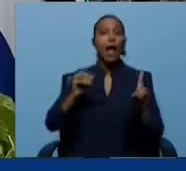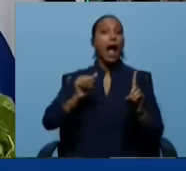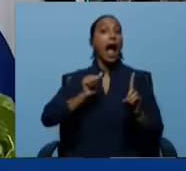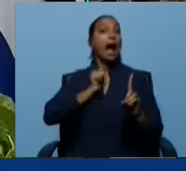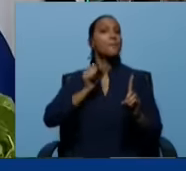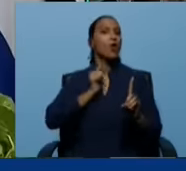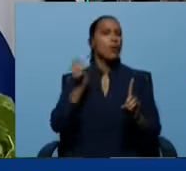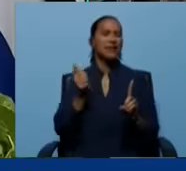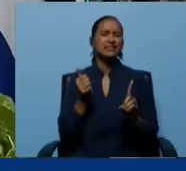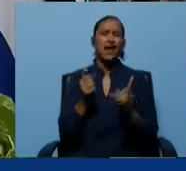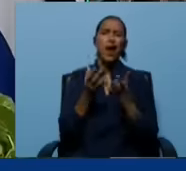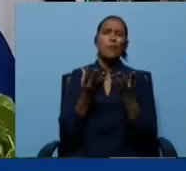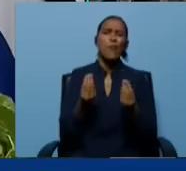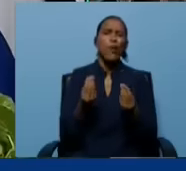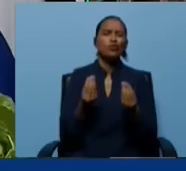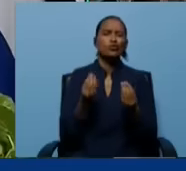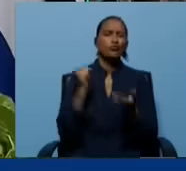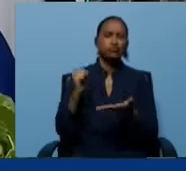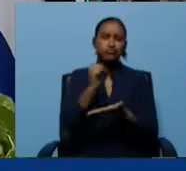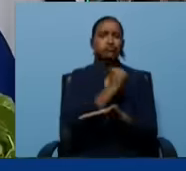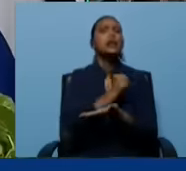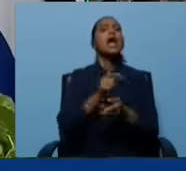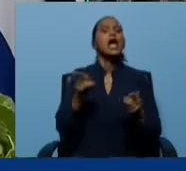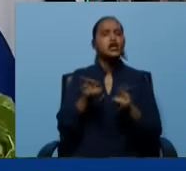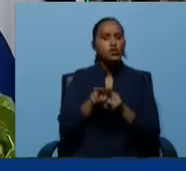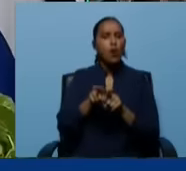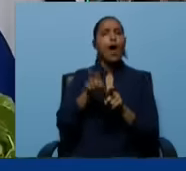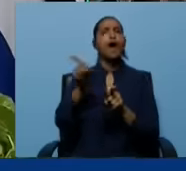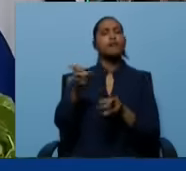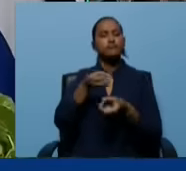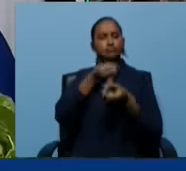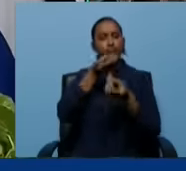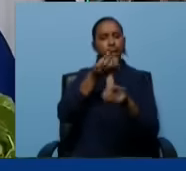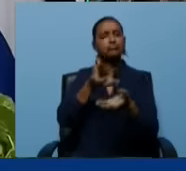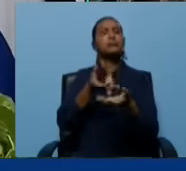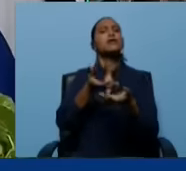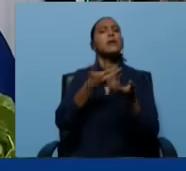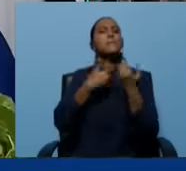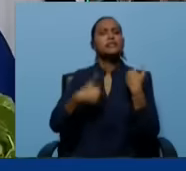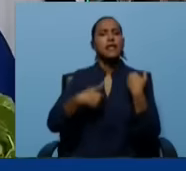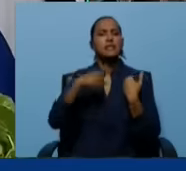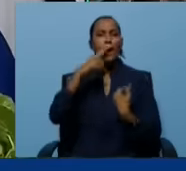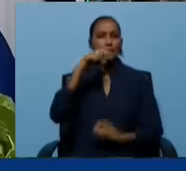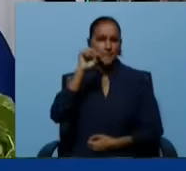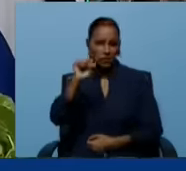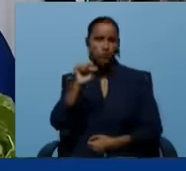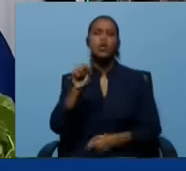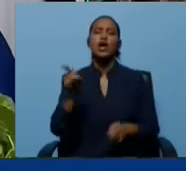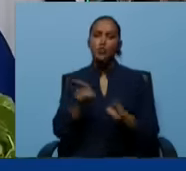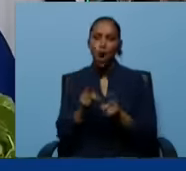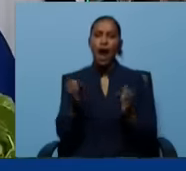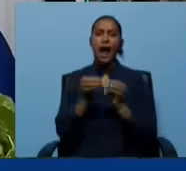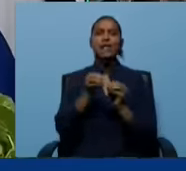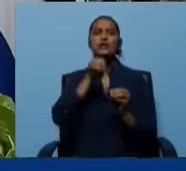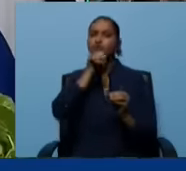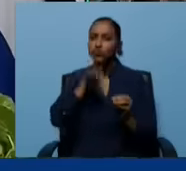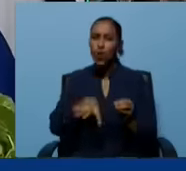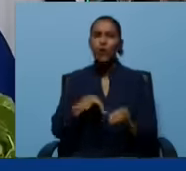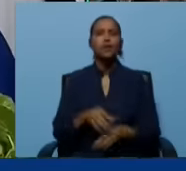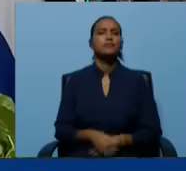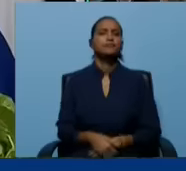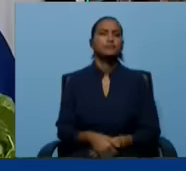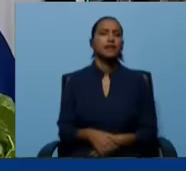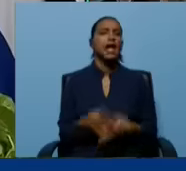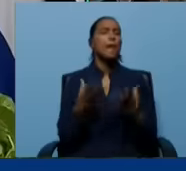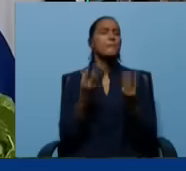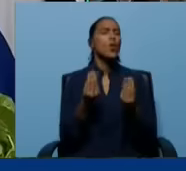enumeraba Nicolás en el mundo, invasiones con miles y millones